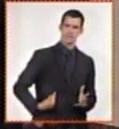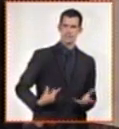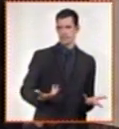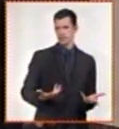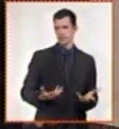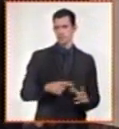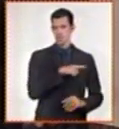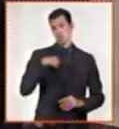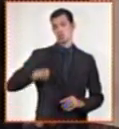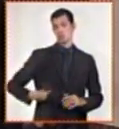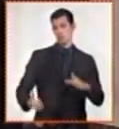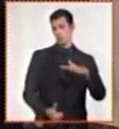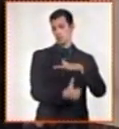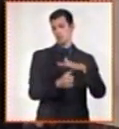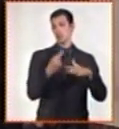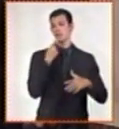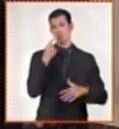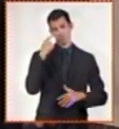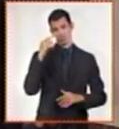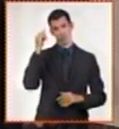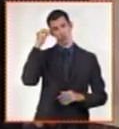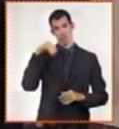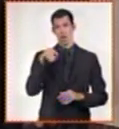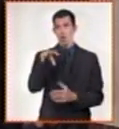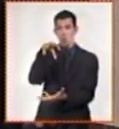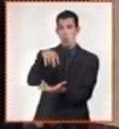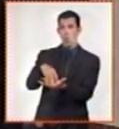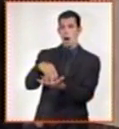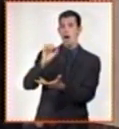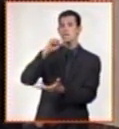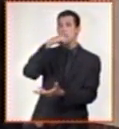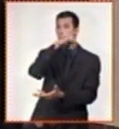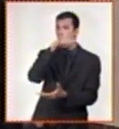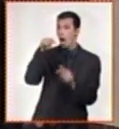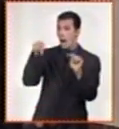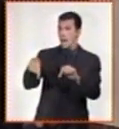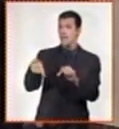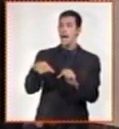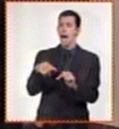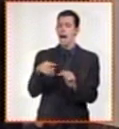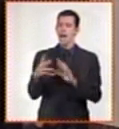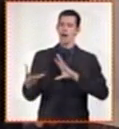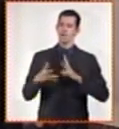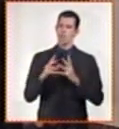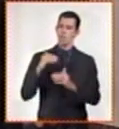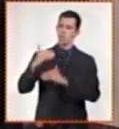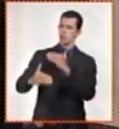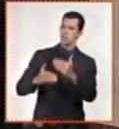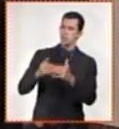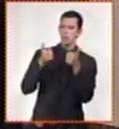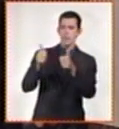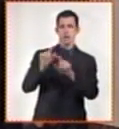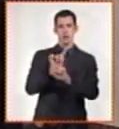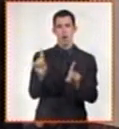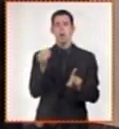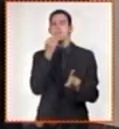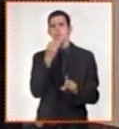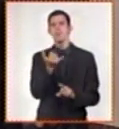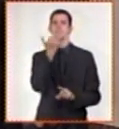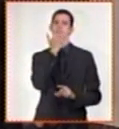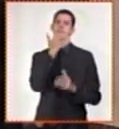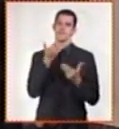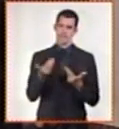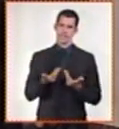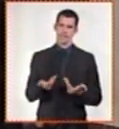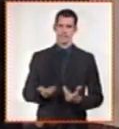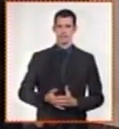maneja adecuadamente, tendrá un efecto desestabilizador para la relación entre ambos países. La visita de Pelosi a